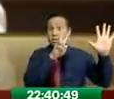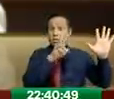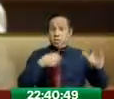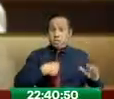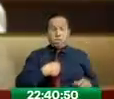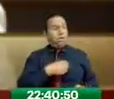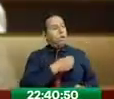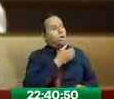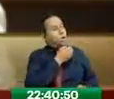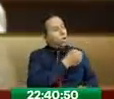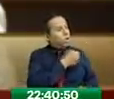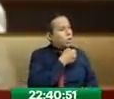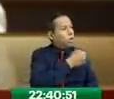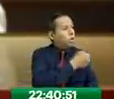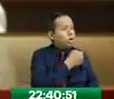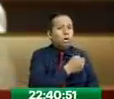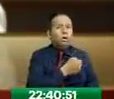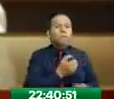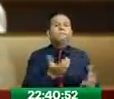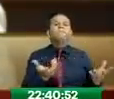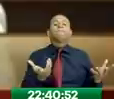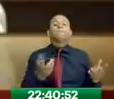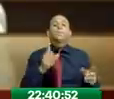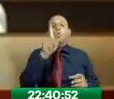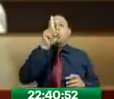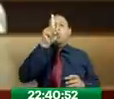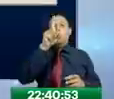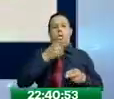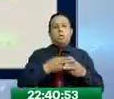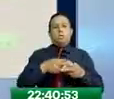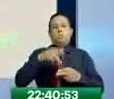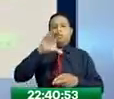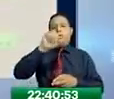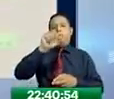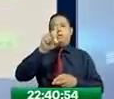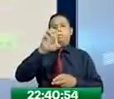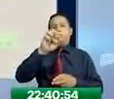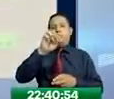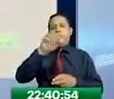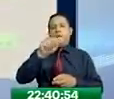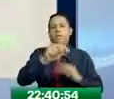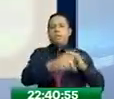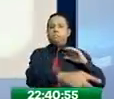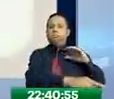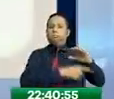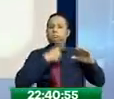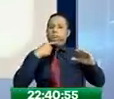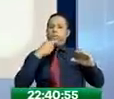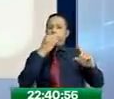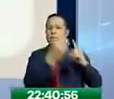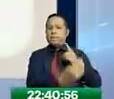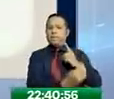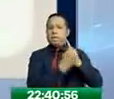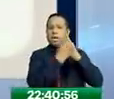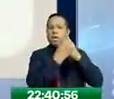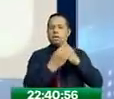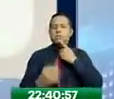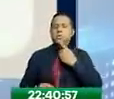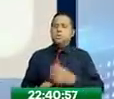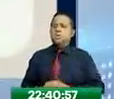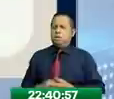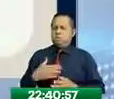embargo, solamente la asambleísta independiente Carla Cadena respondió a través de un texto en el que señaló: rechazo de